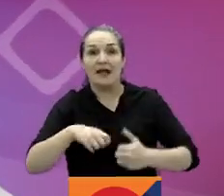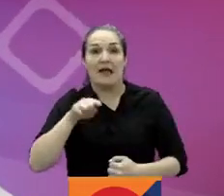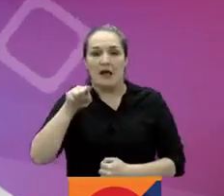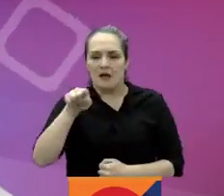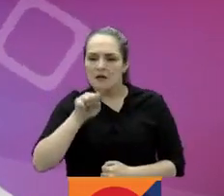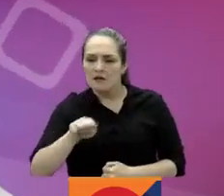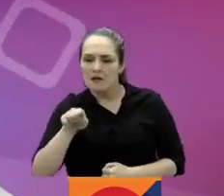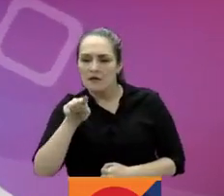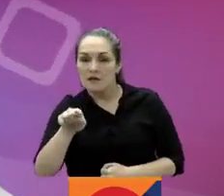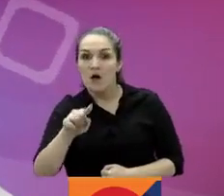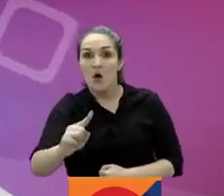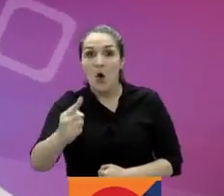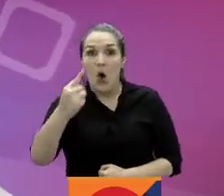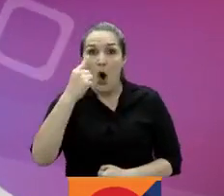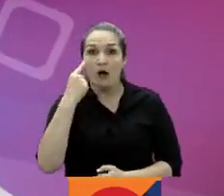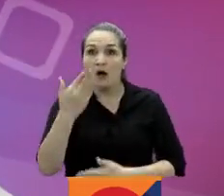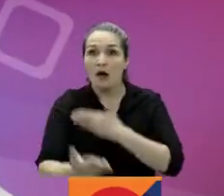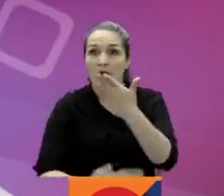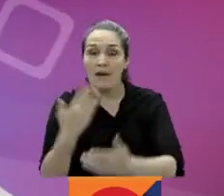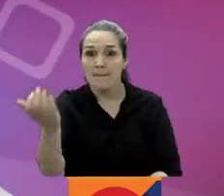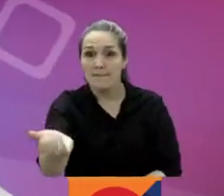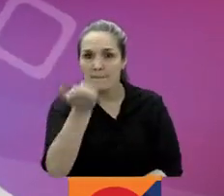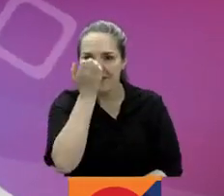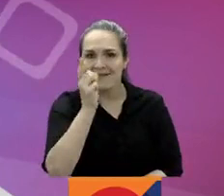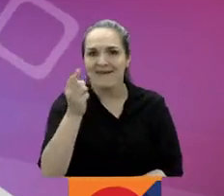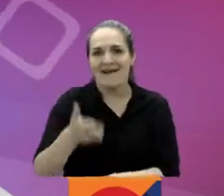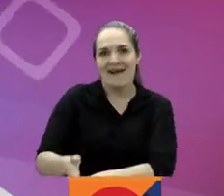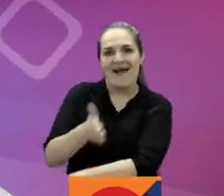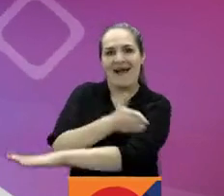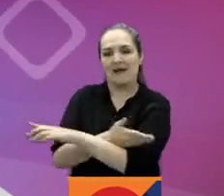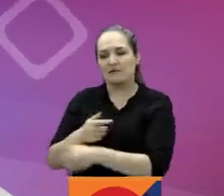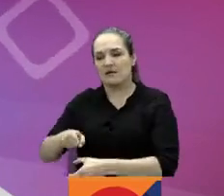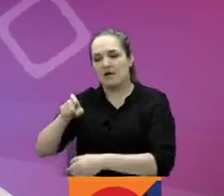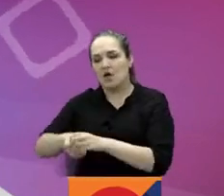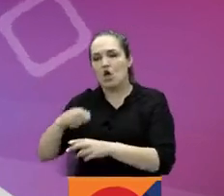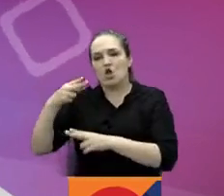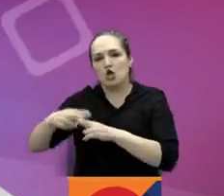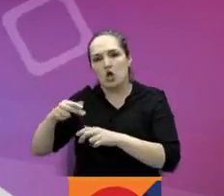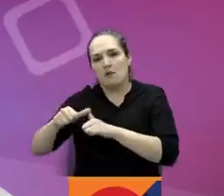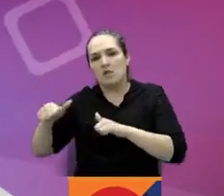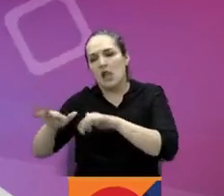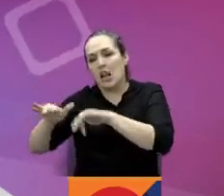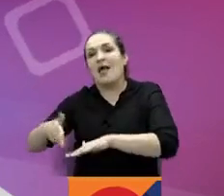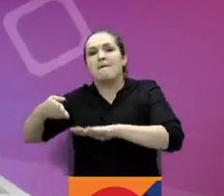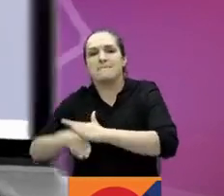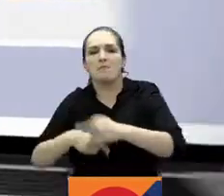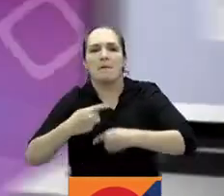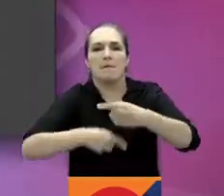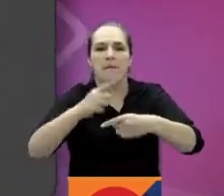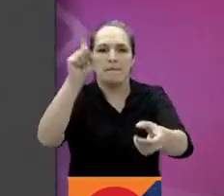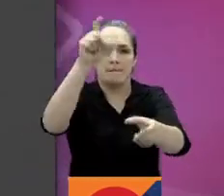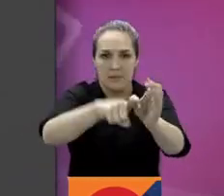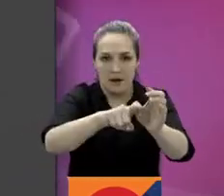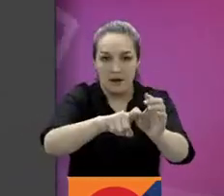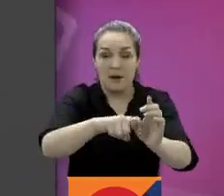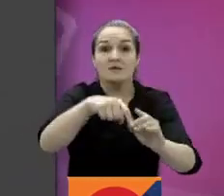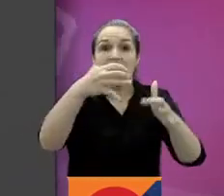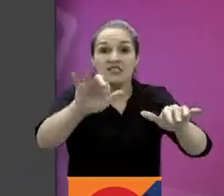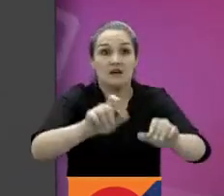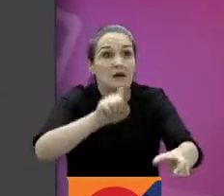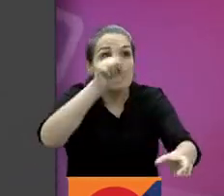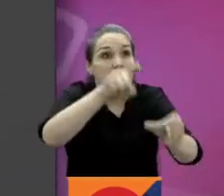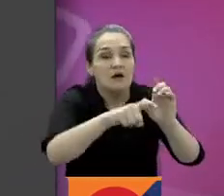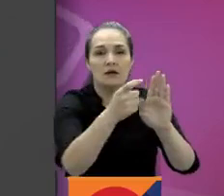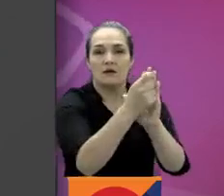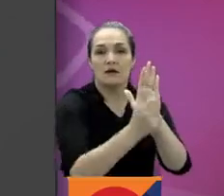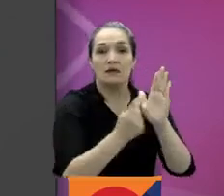porque antes de empezar cualquier proceso, debe crear un usuario y contraseña para registrar sus datos en la plataforma. Al ingresarla aparecerán las generalidades y requisitos